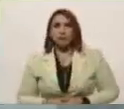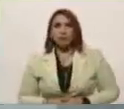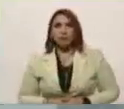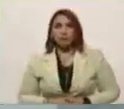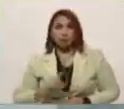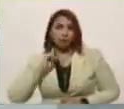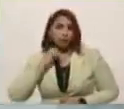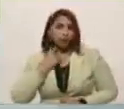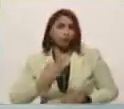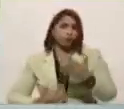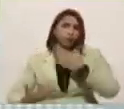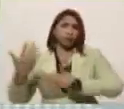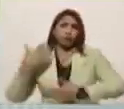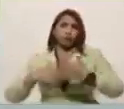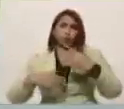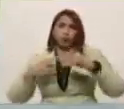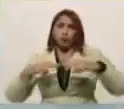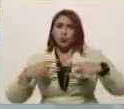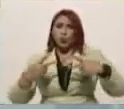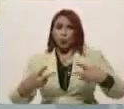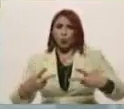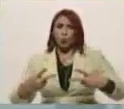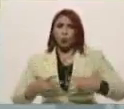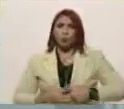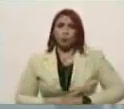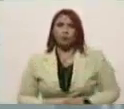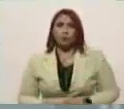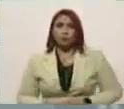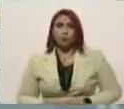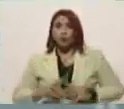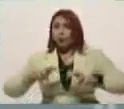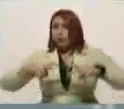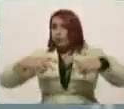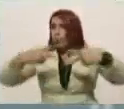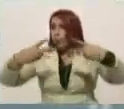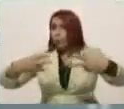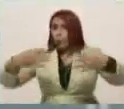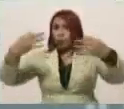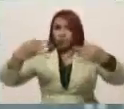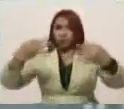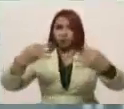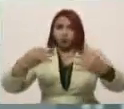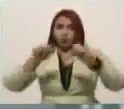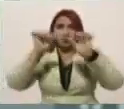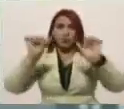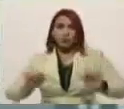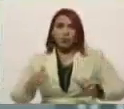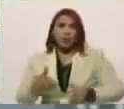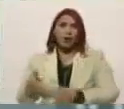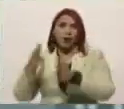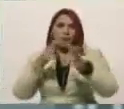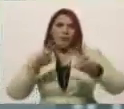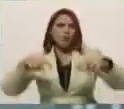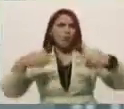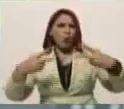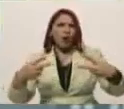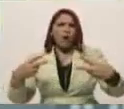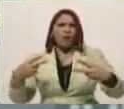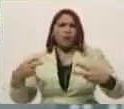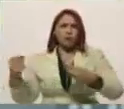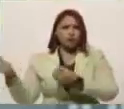antiguos, modernos y los nuevos que tenemos, sistemas de armas, nuevos sistemas de armas que van